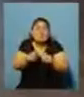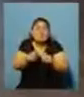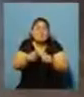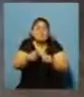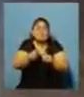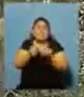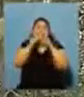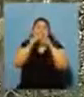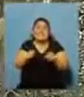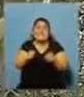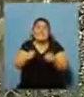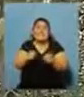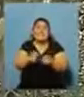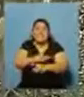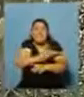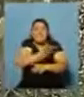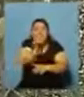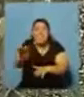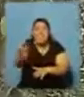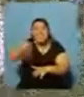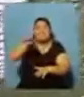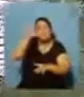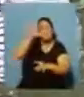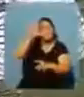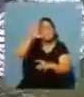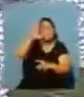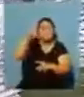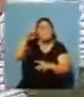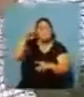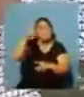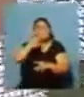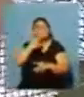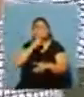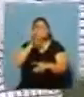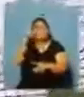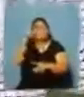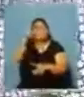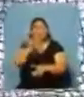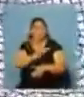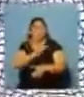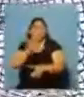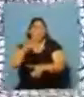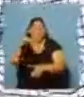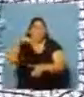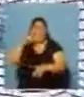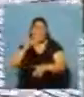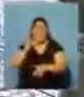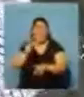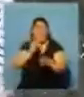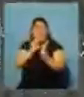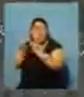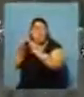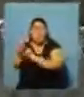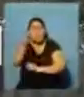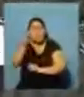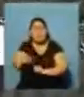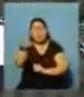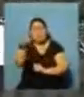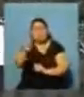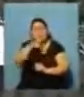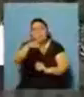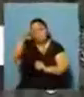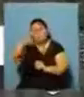Secretaria de Biodiversidad de la provincia, Estefanía Sánchez, porque queremos saber qué es lo que pasa también con el recambio de brigadistas y, bueno, de la cantidad de hectáreas que